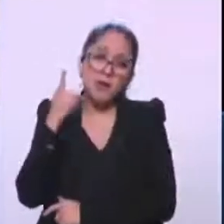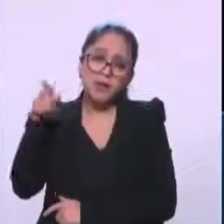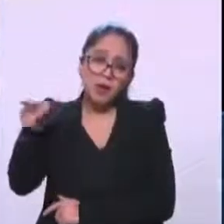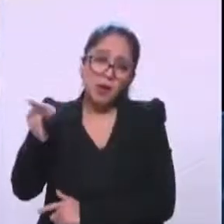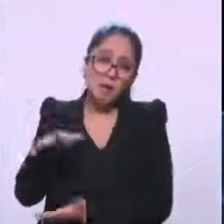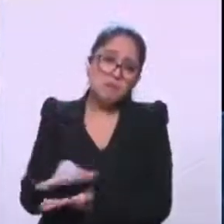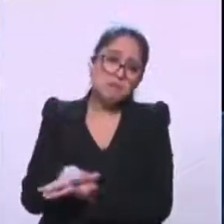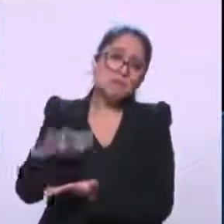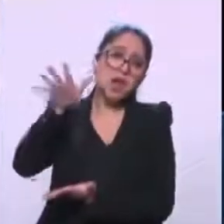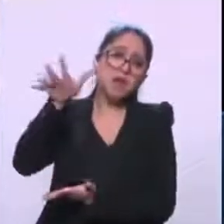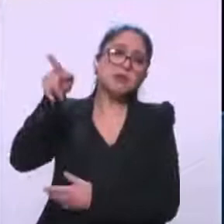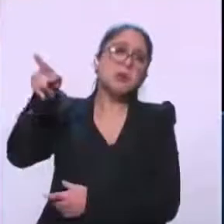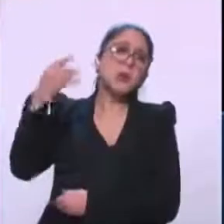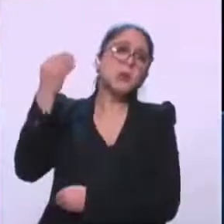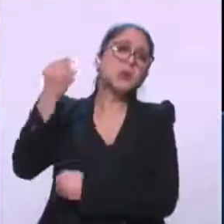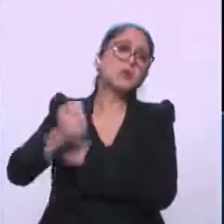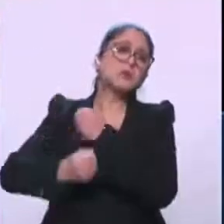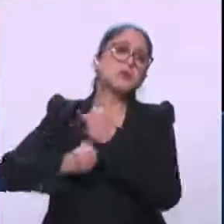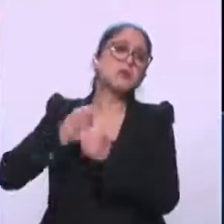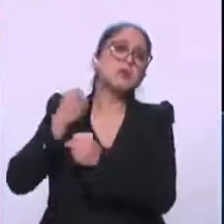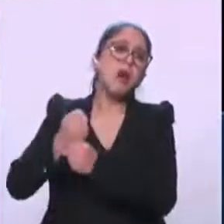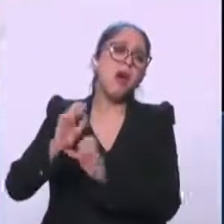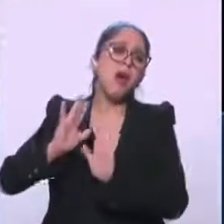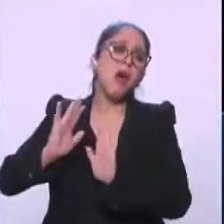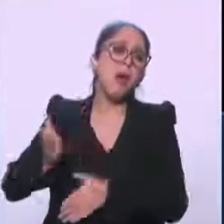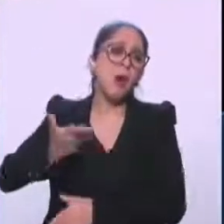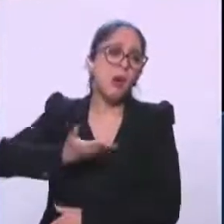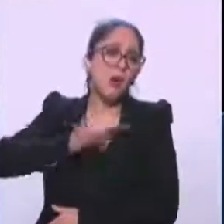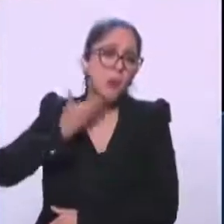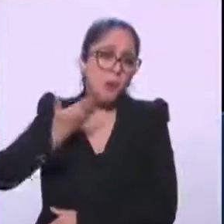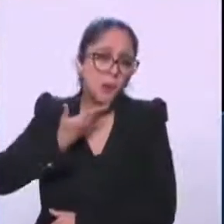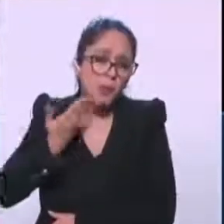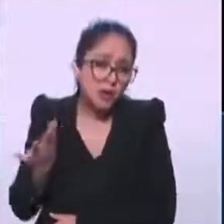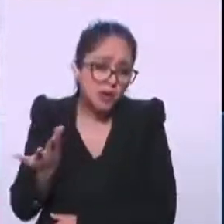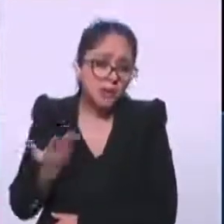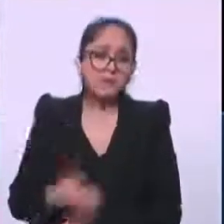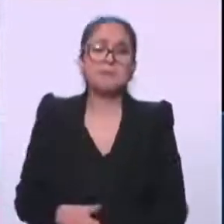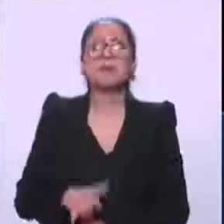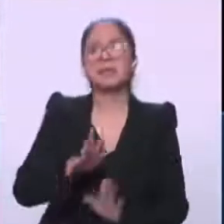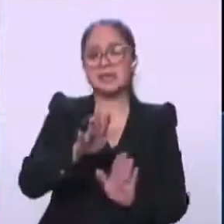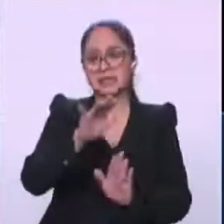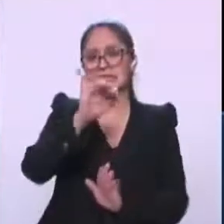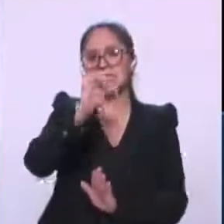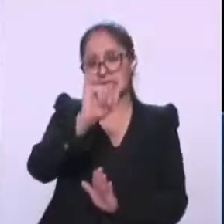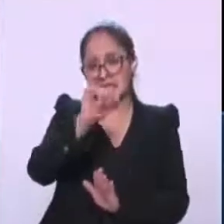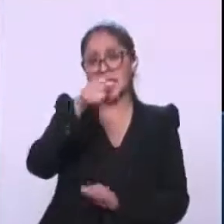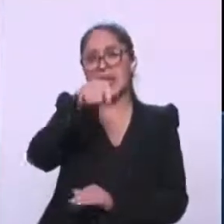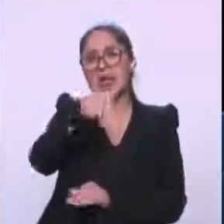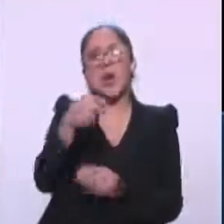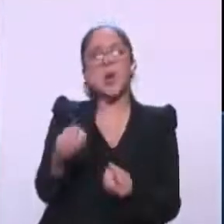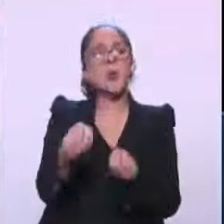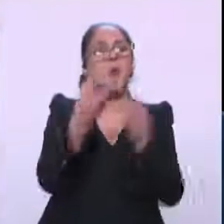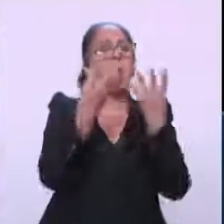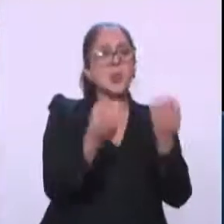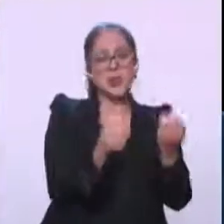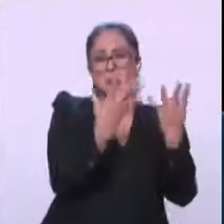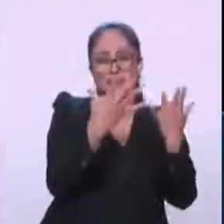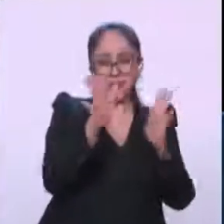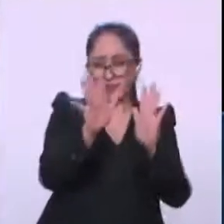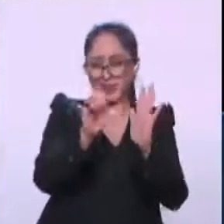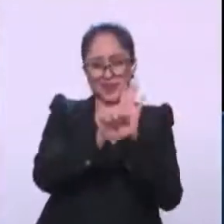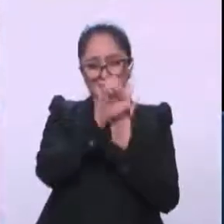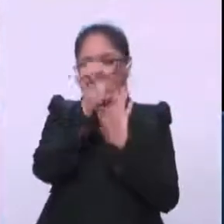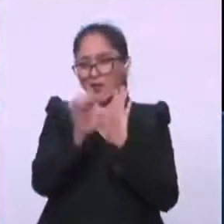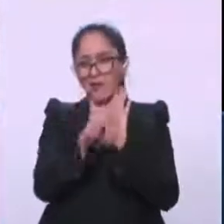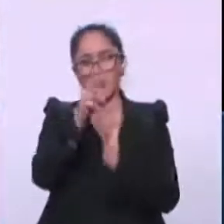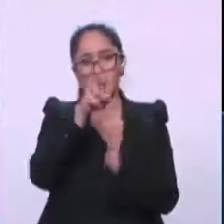parto del supuesto en el que están hechos algunas de estas mediciones. Bueno, y no me voy tan lejos, olvídate del 19.